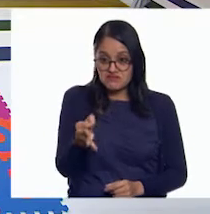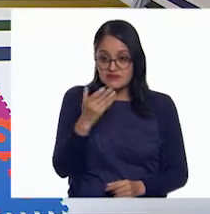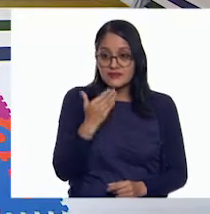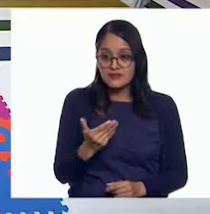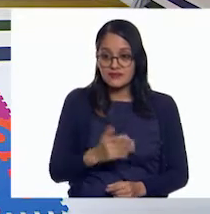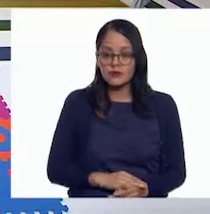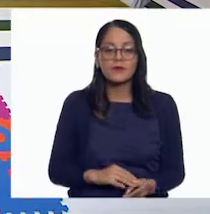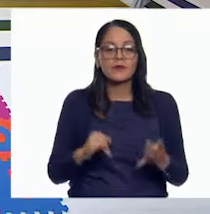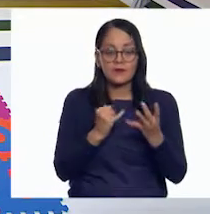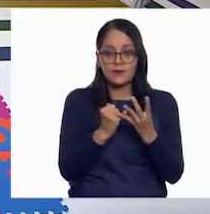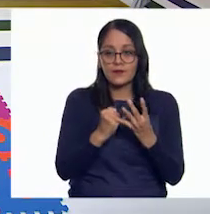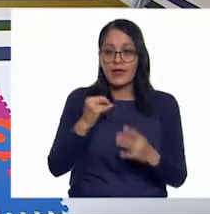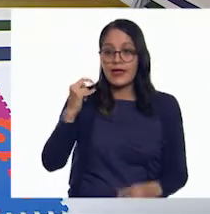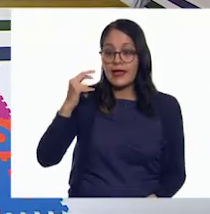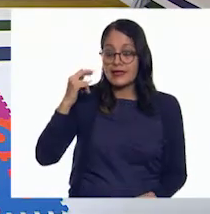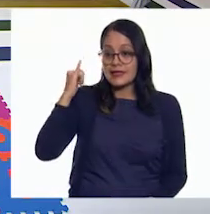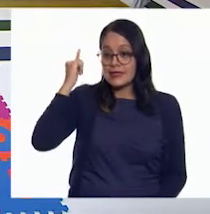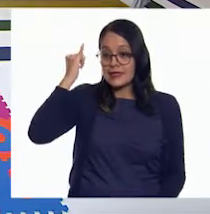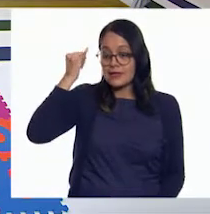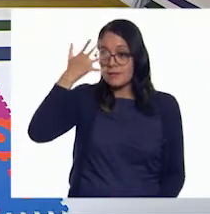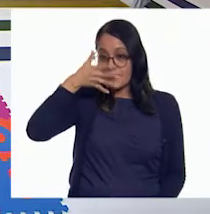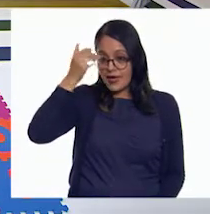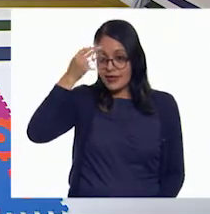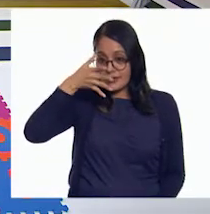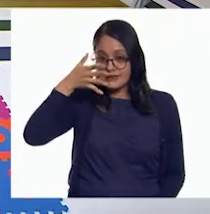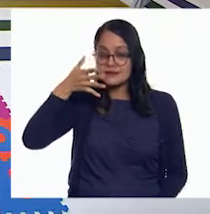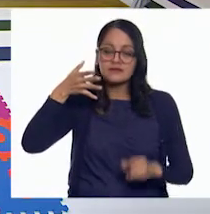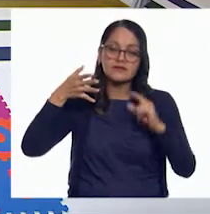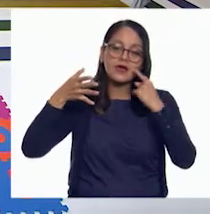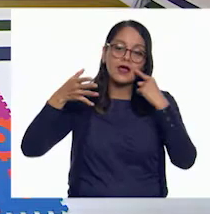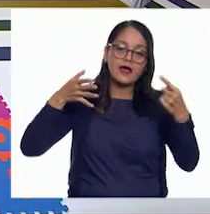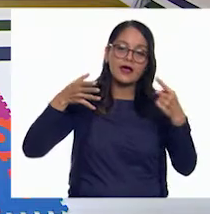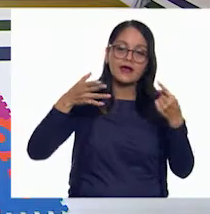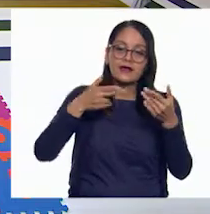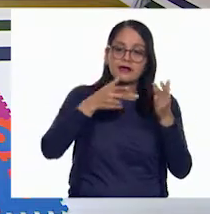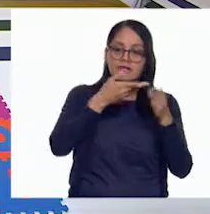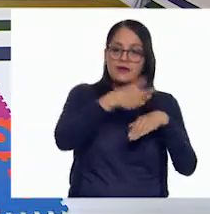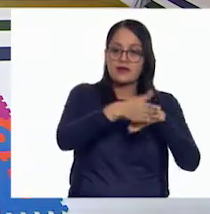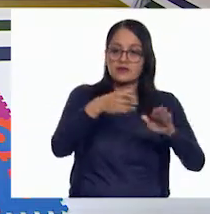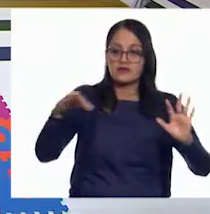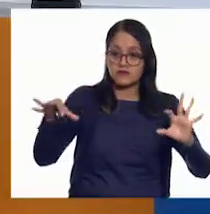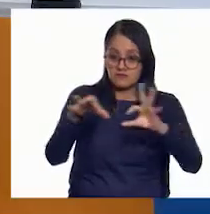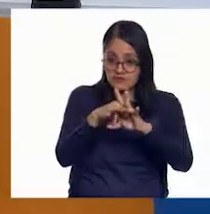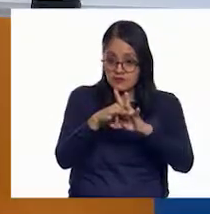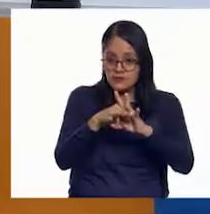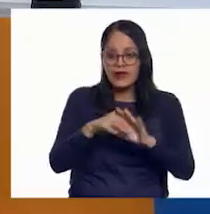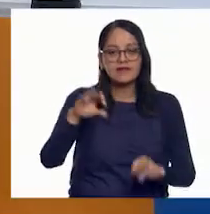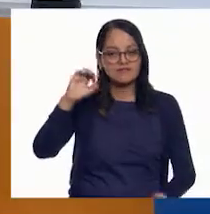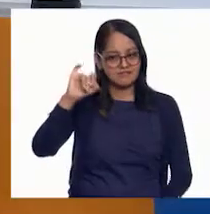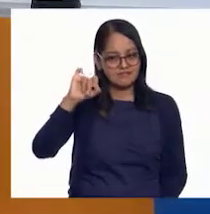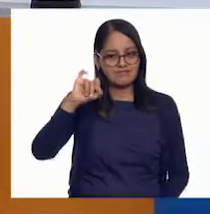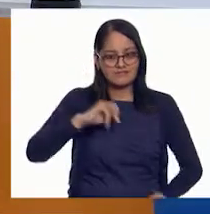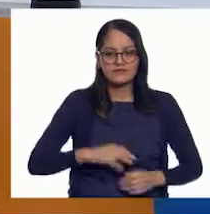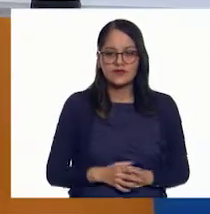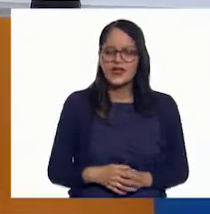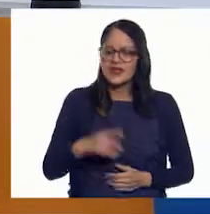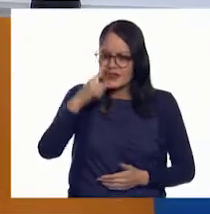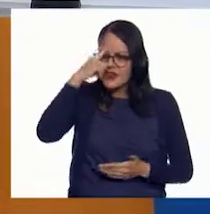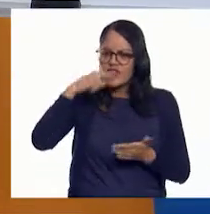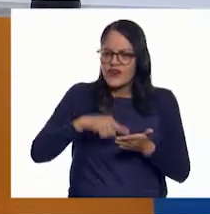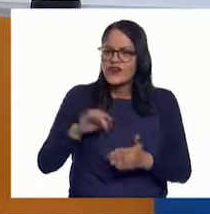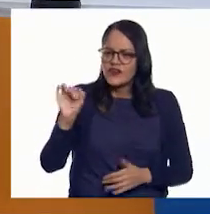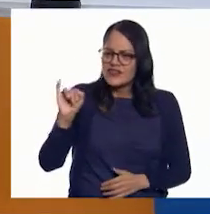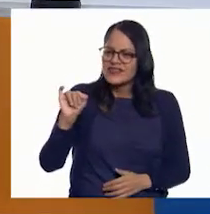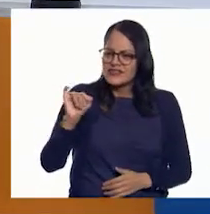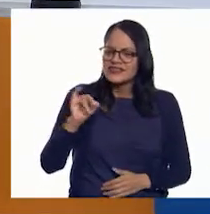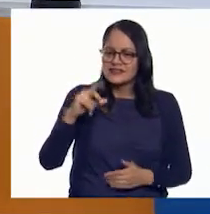las ilustraciones y la receta. En este caso se mostraron los ingredientes. Sí cumple, ¿verdad? Pues yo creo que sí. No sé,